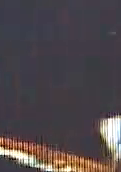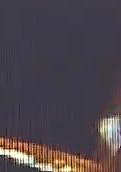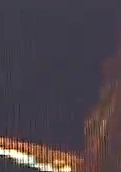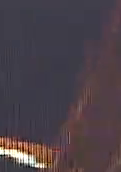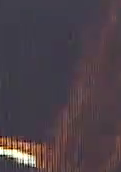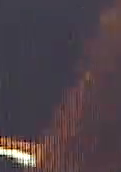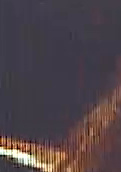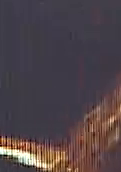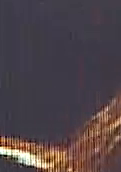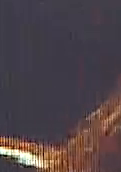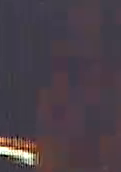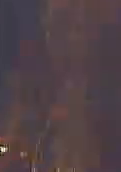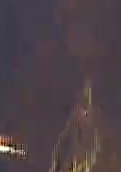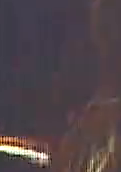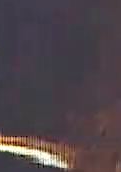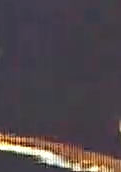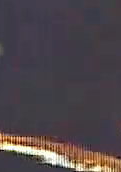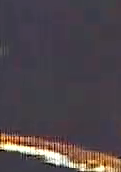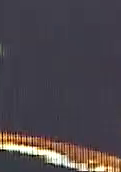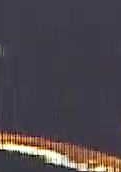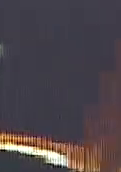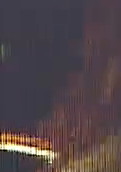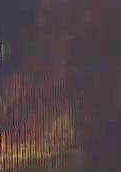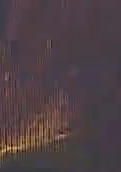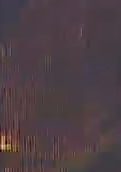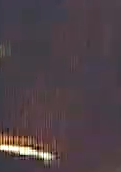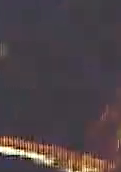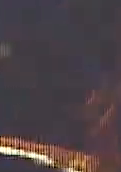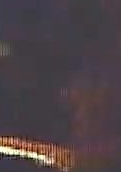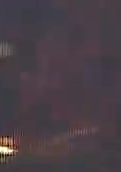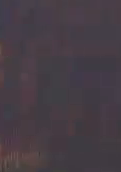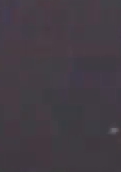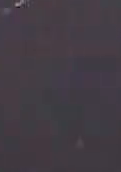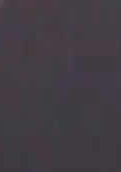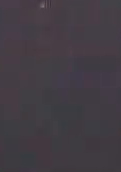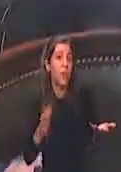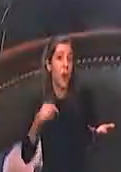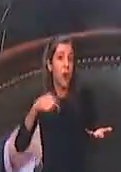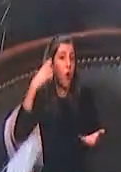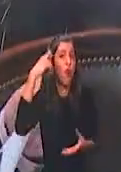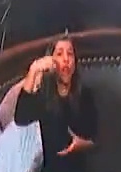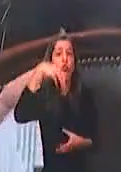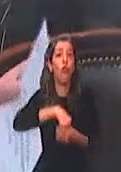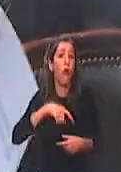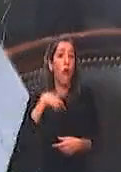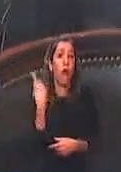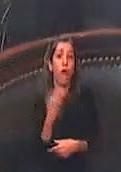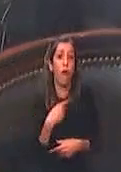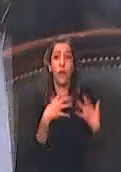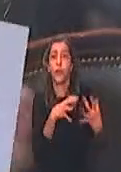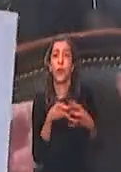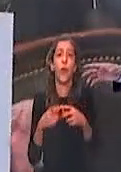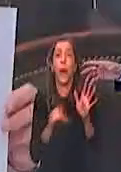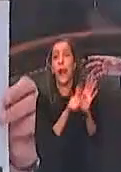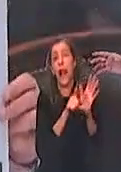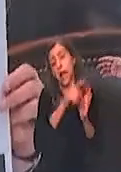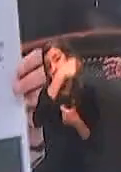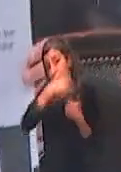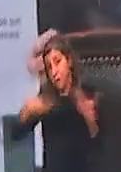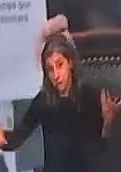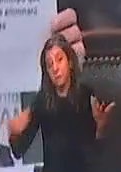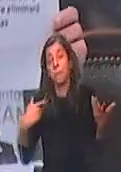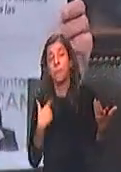casareto en diputados tiene que ver con el proyecto de Sergio maa Miguel Marcelo casareto lo que hizo es una defensa de el proyecto de Sergio